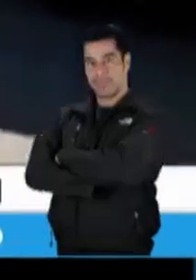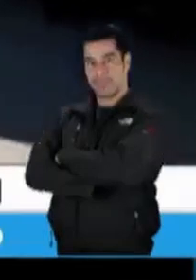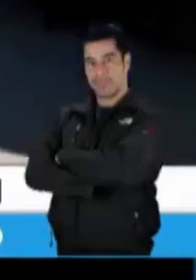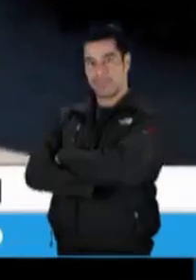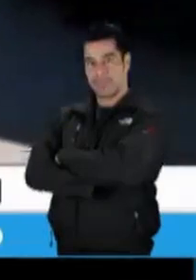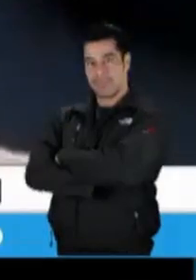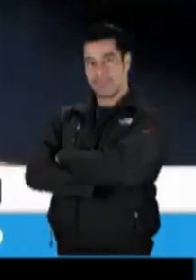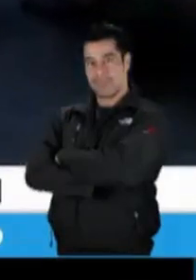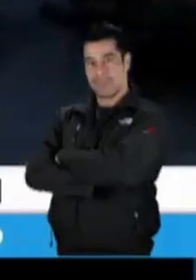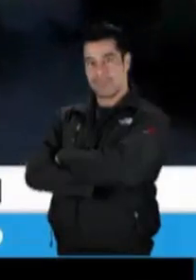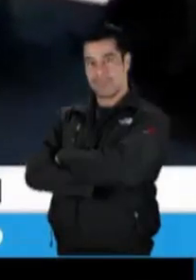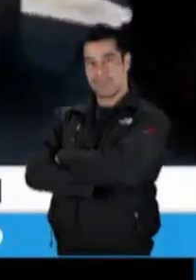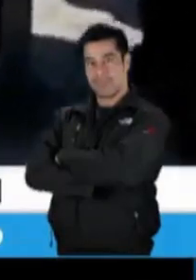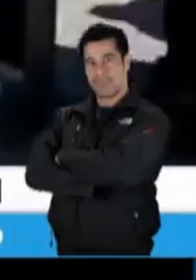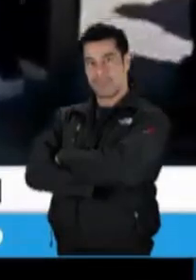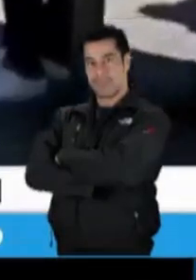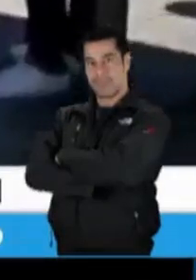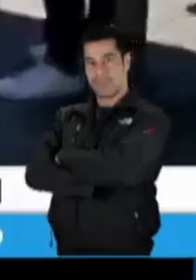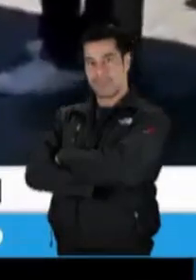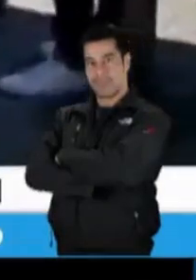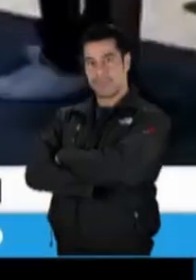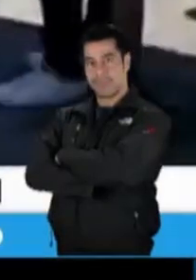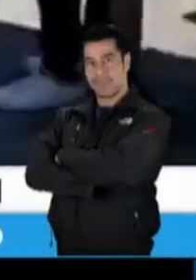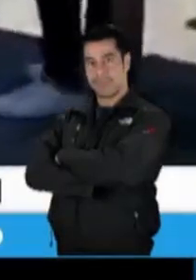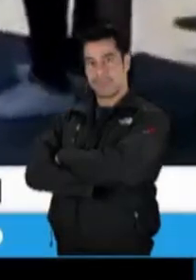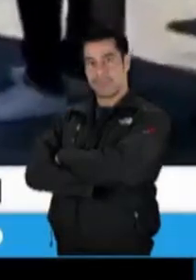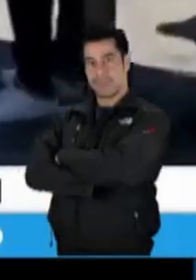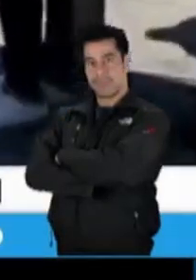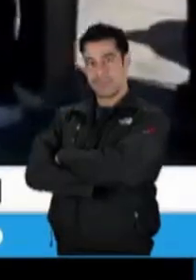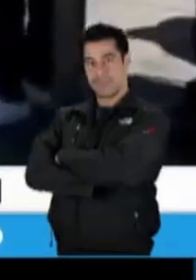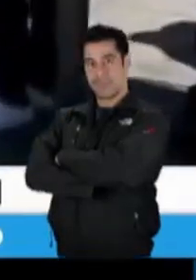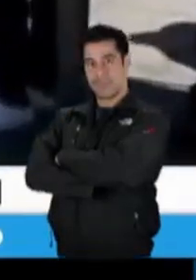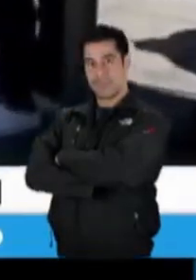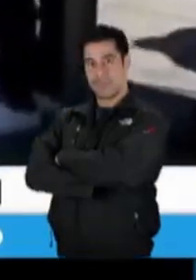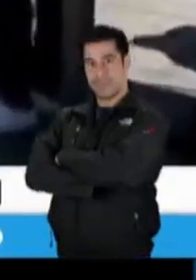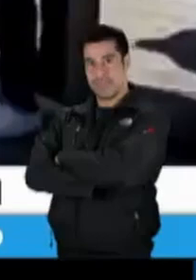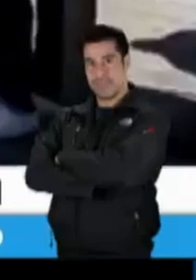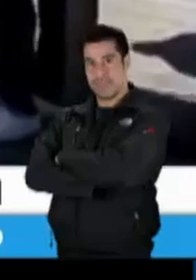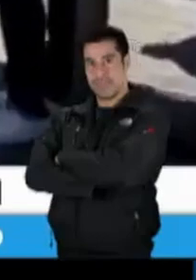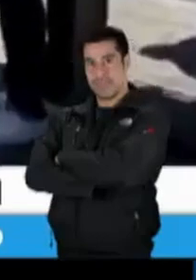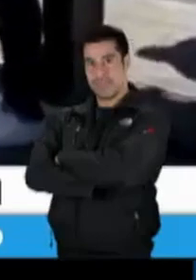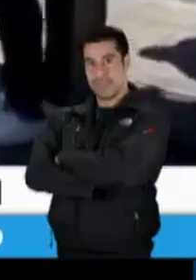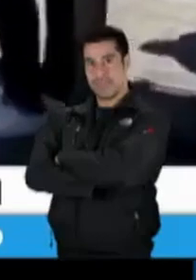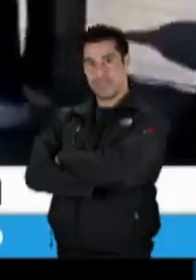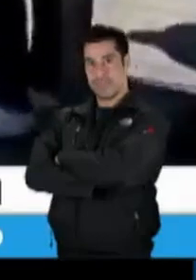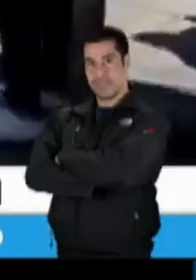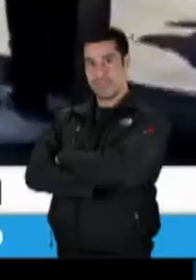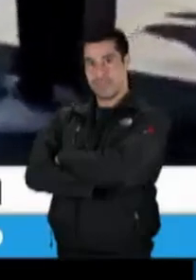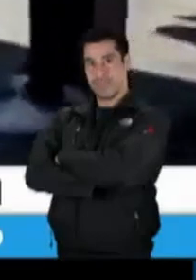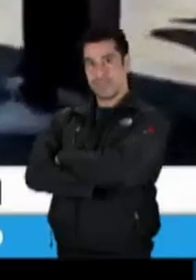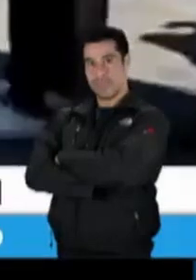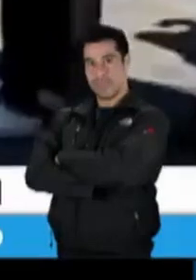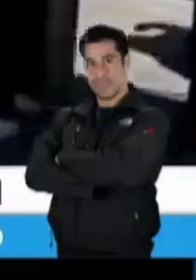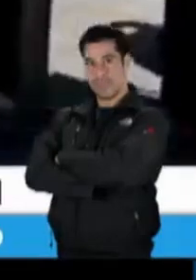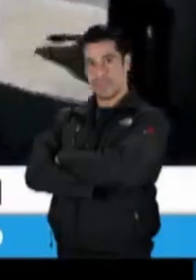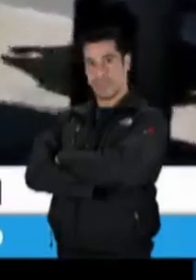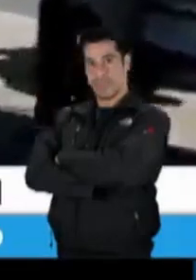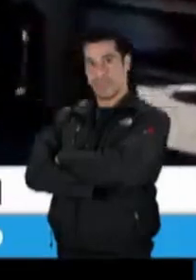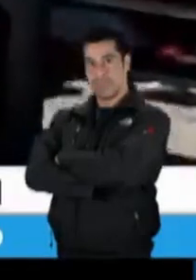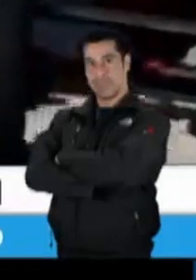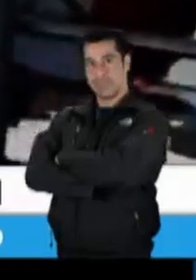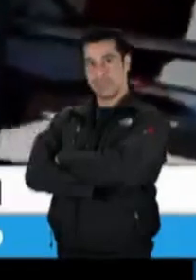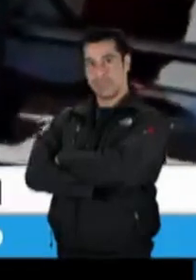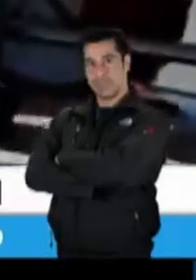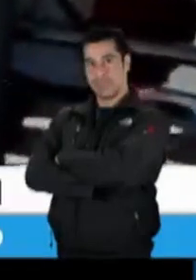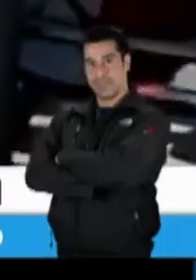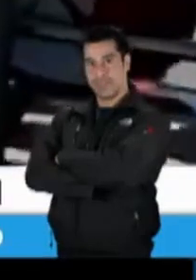resultó lesionada a producto de los proyectiles balísticos, no así su acompañante, que lamentablemente resultó fallecido.